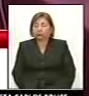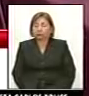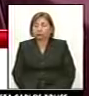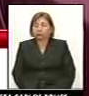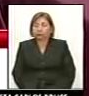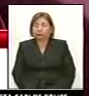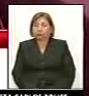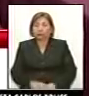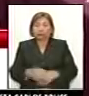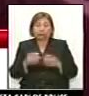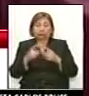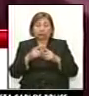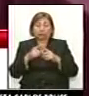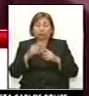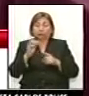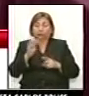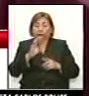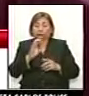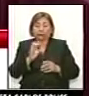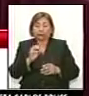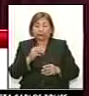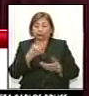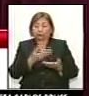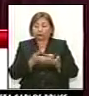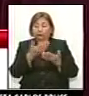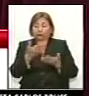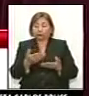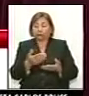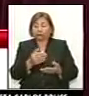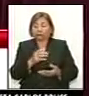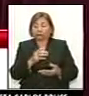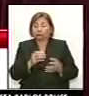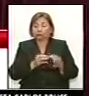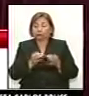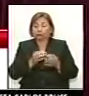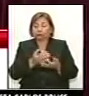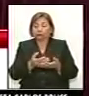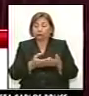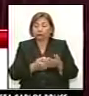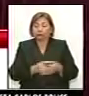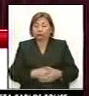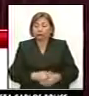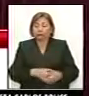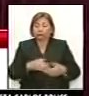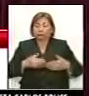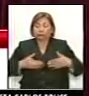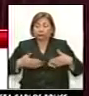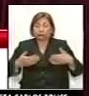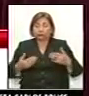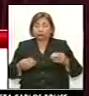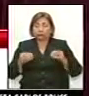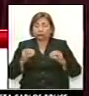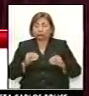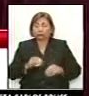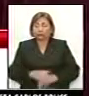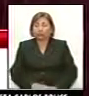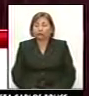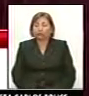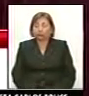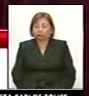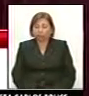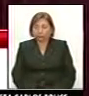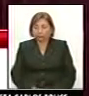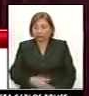Al equipo técnico, entonces, se está entregando los detalles solicitados para poder convocar a la secretaría técnica.